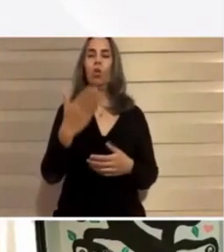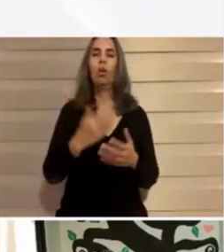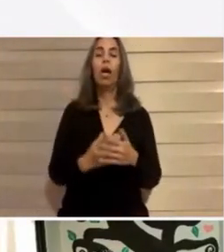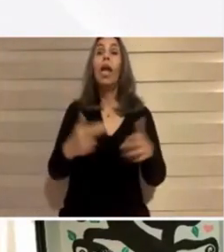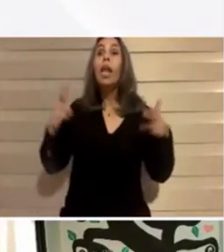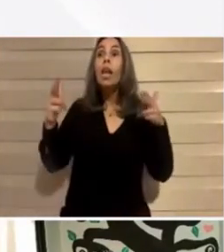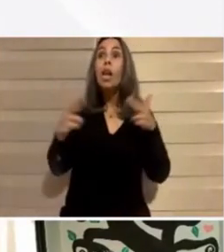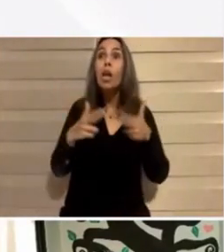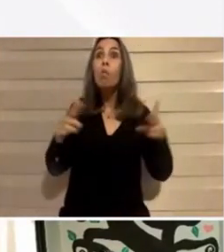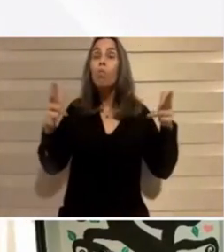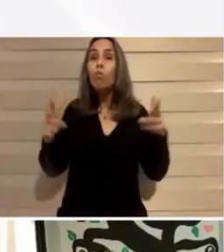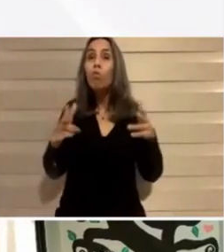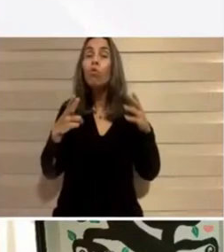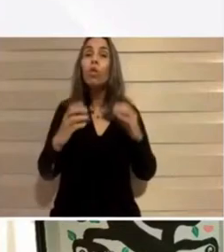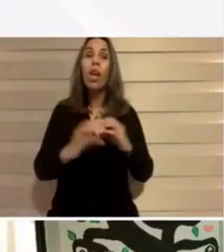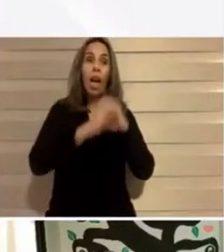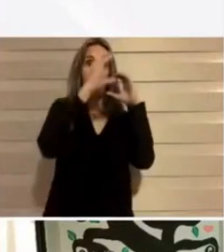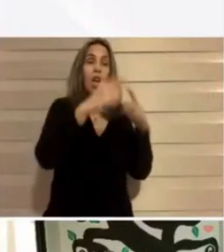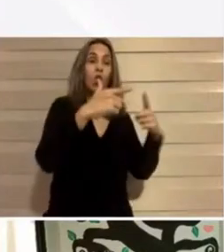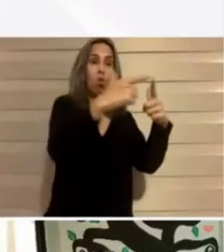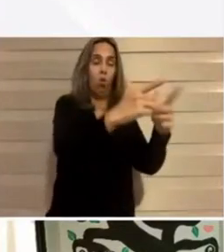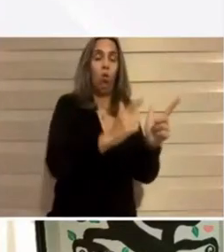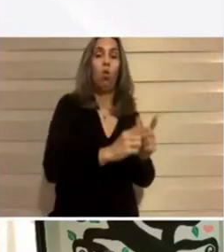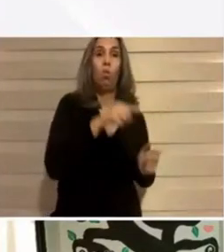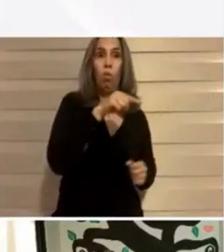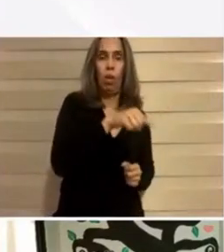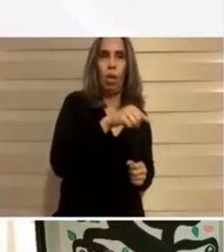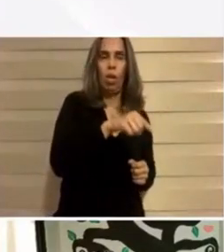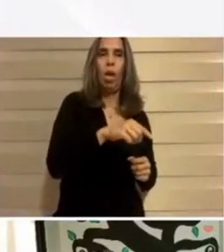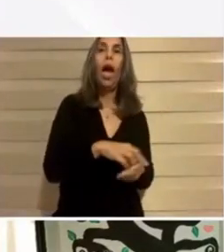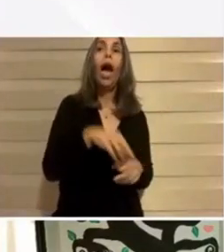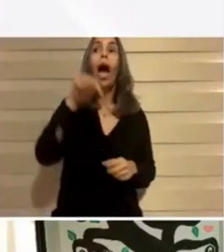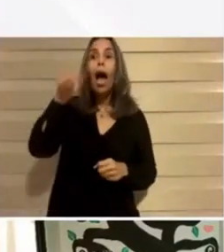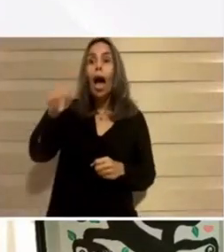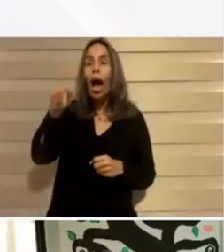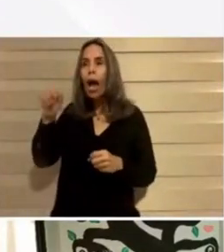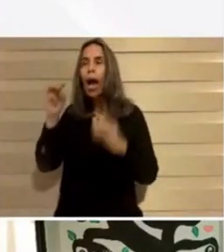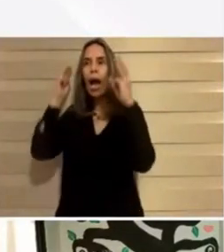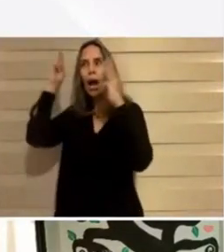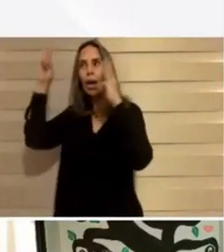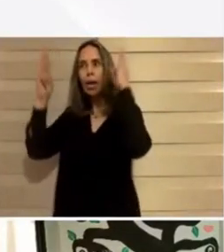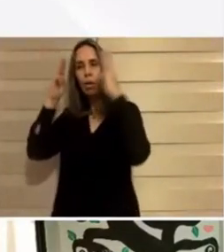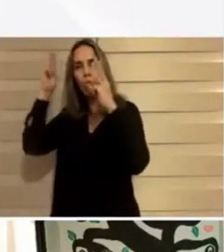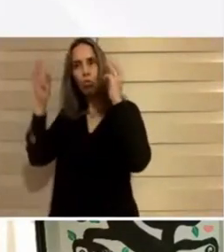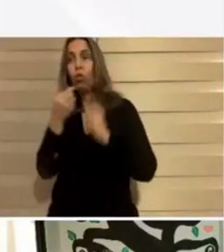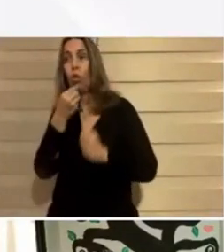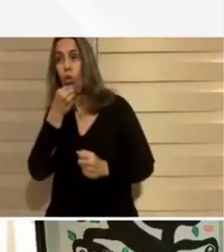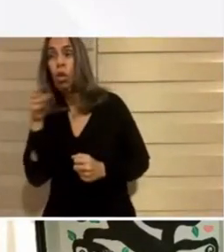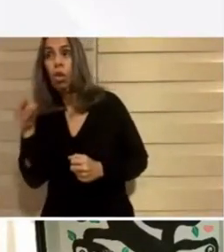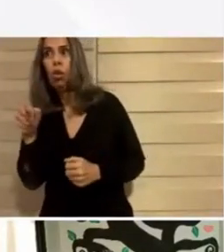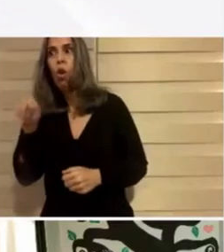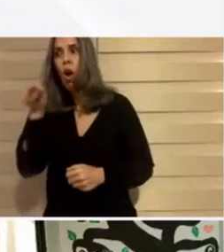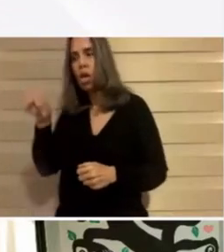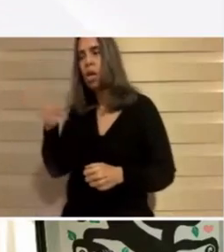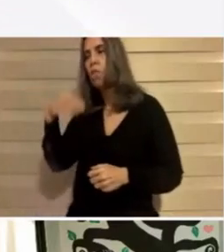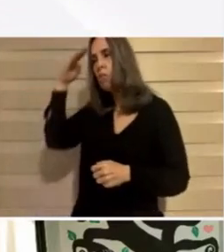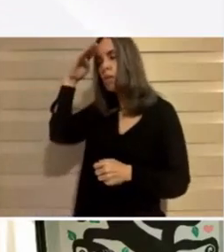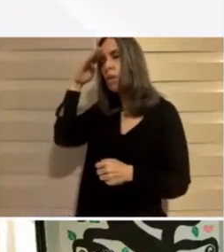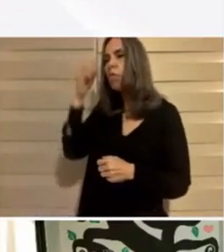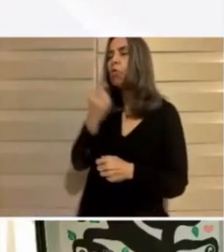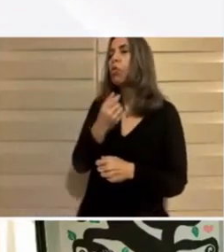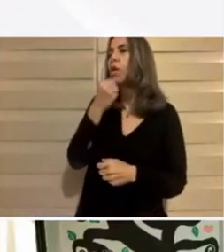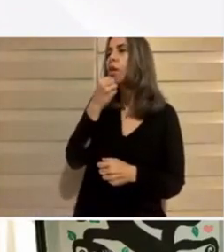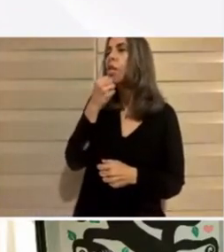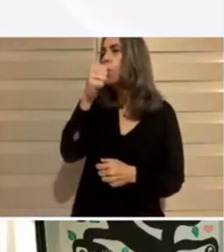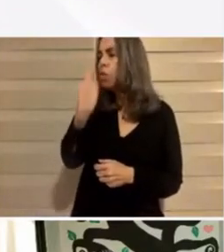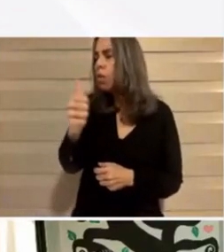coro. En Papalote creemos que cada niño es único, cada ser humano